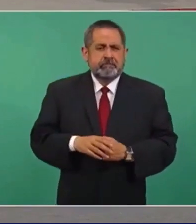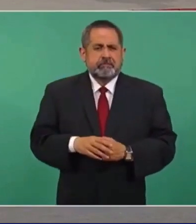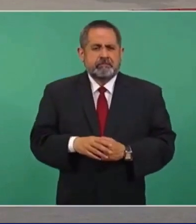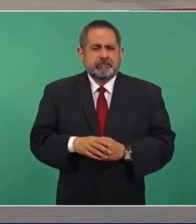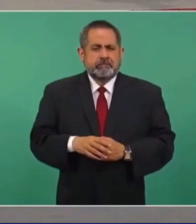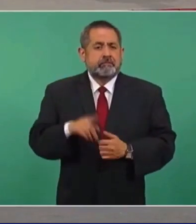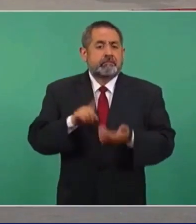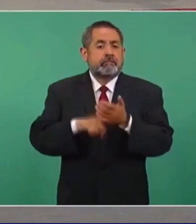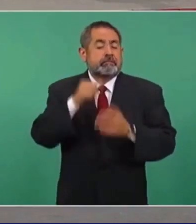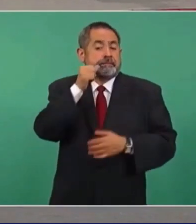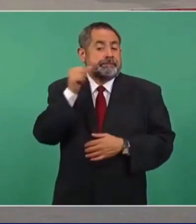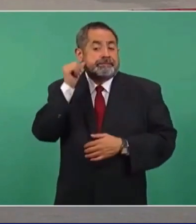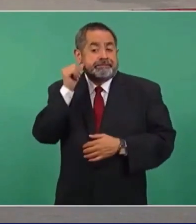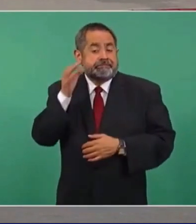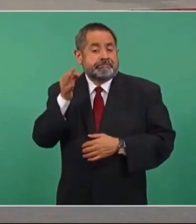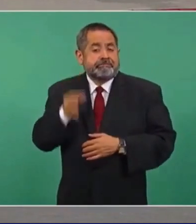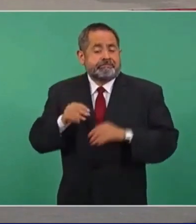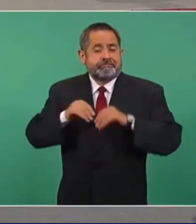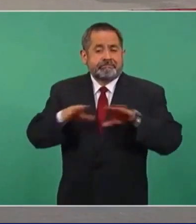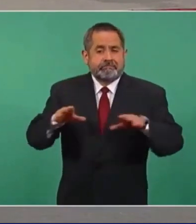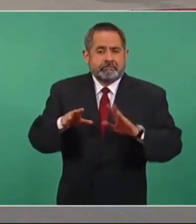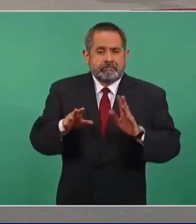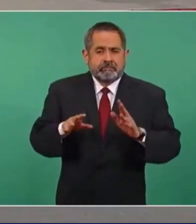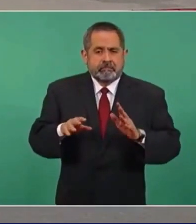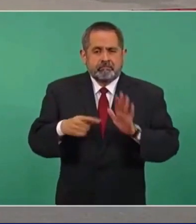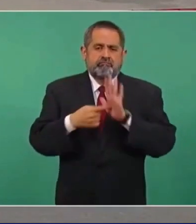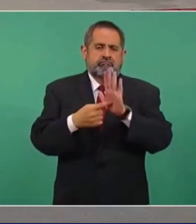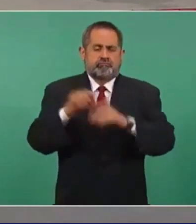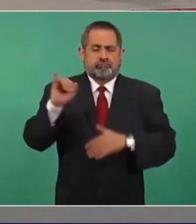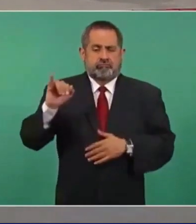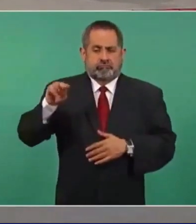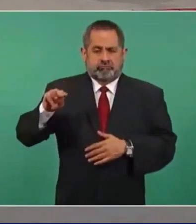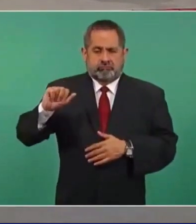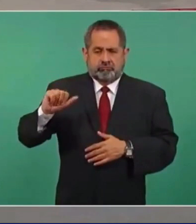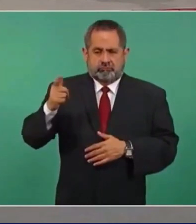Esto es de ayer. Bueno, la presentó el INEGI.